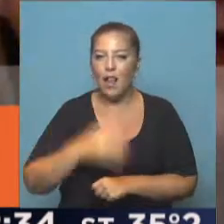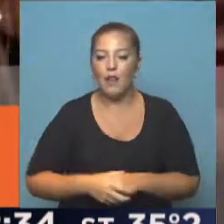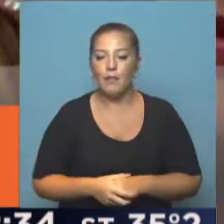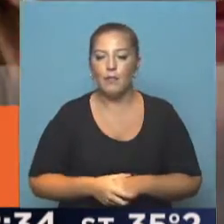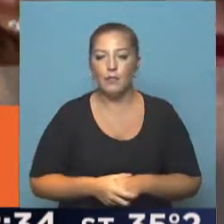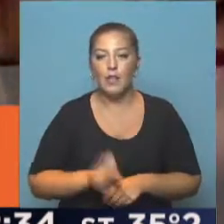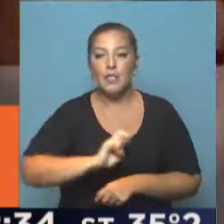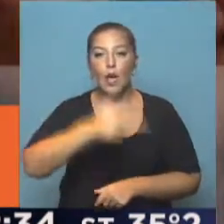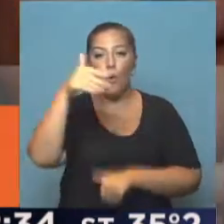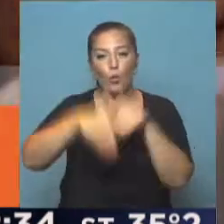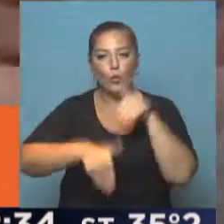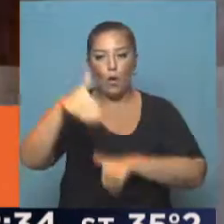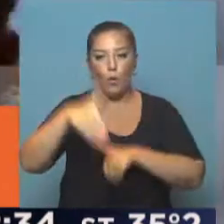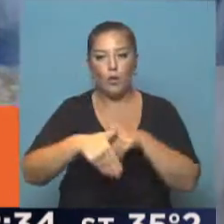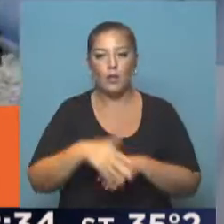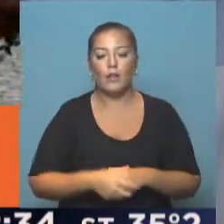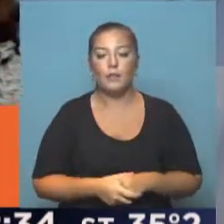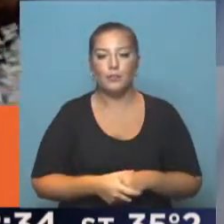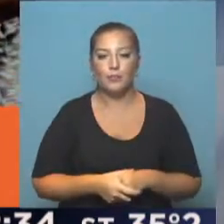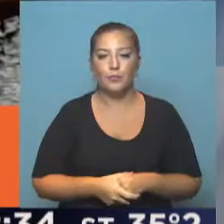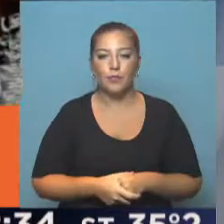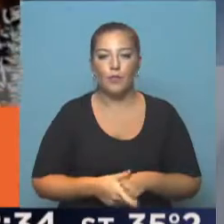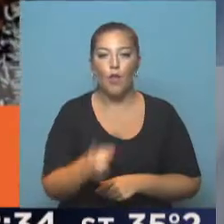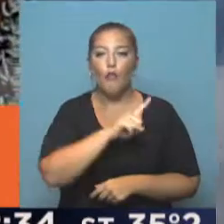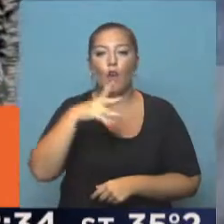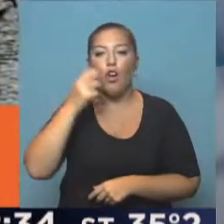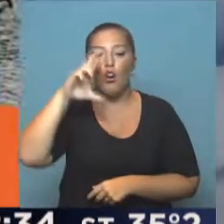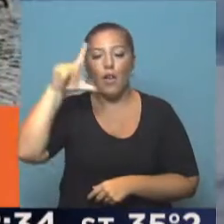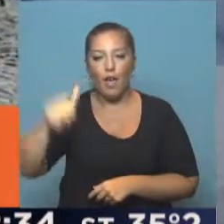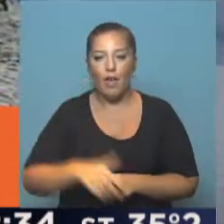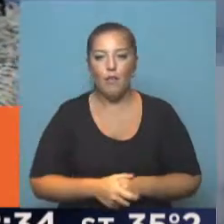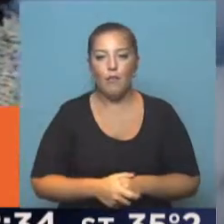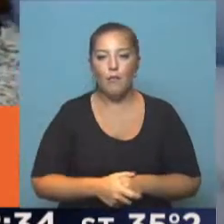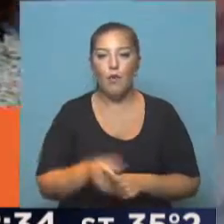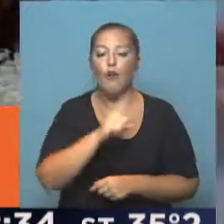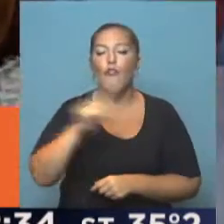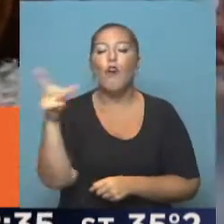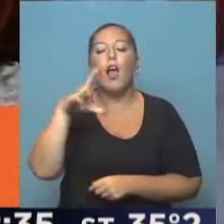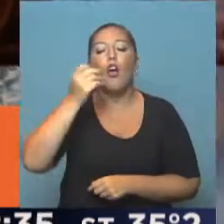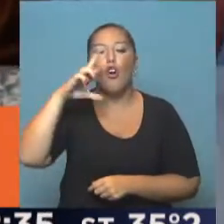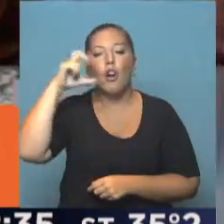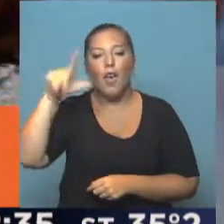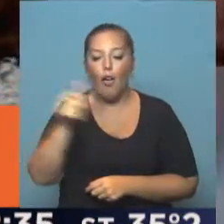la segunda vuelta electoral. ¡Fuera Correa! ¡Fuera!